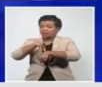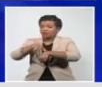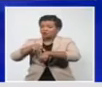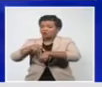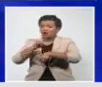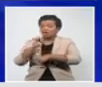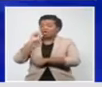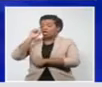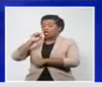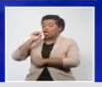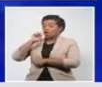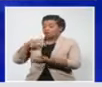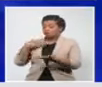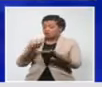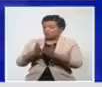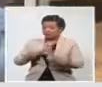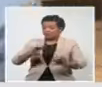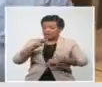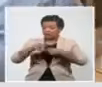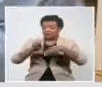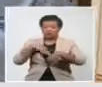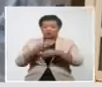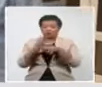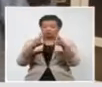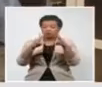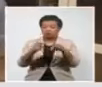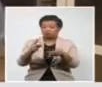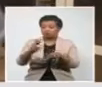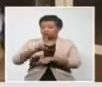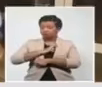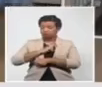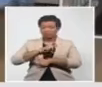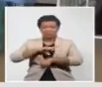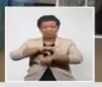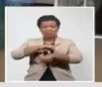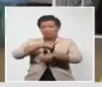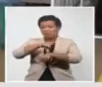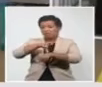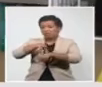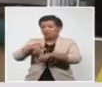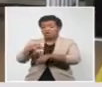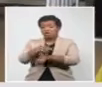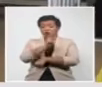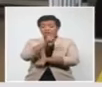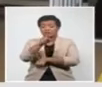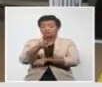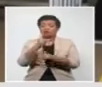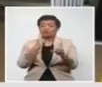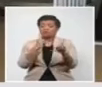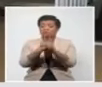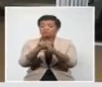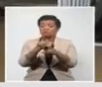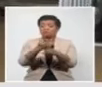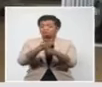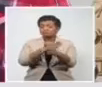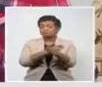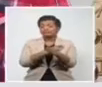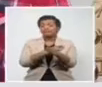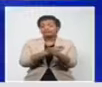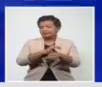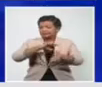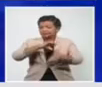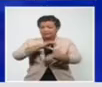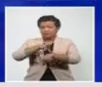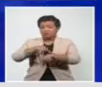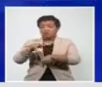la demora de traslados de pacientes confirmados, contactos y sospechosos hacia los diferentes centros de aislamiento. También preocupa